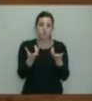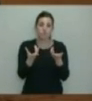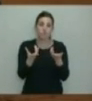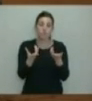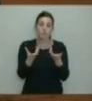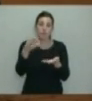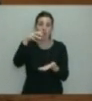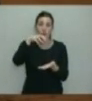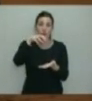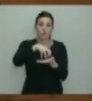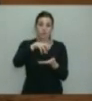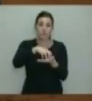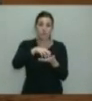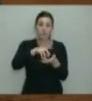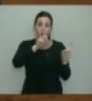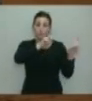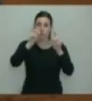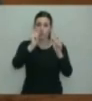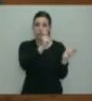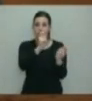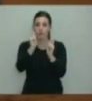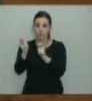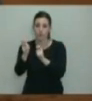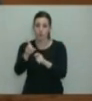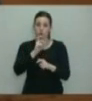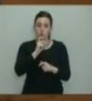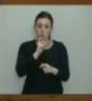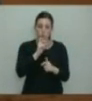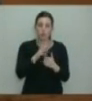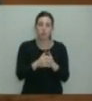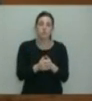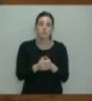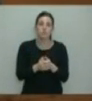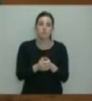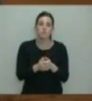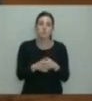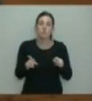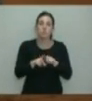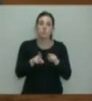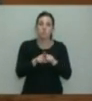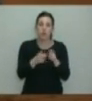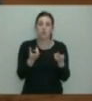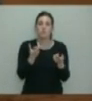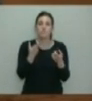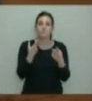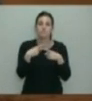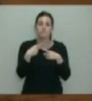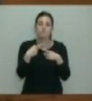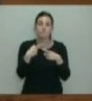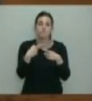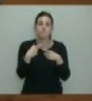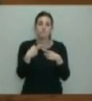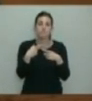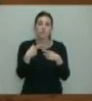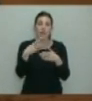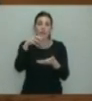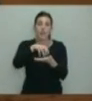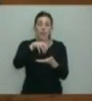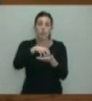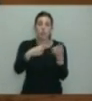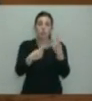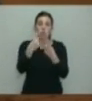Y usted de esto seguramente que sabe bastante más que yo. De cómo repartir un bien escaso, es decir, determinados